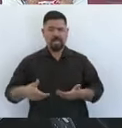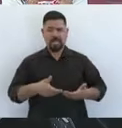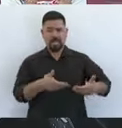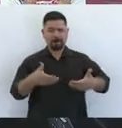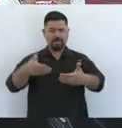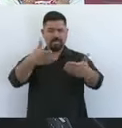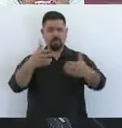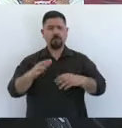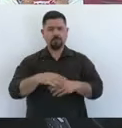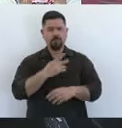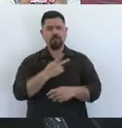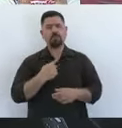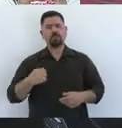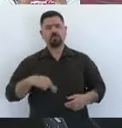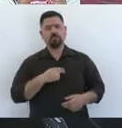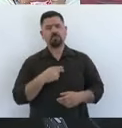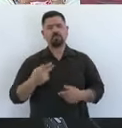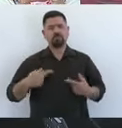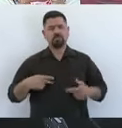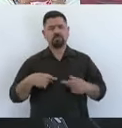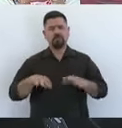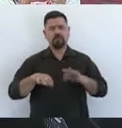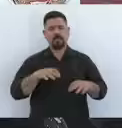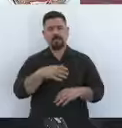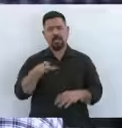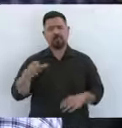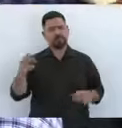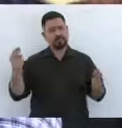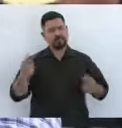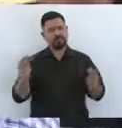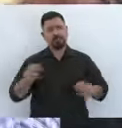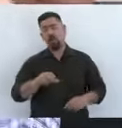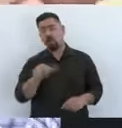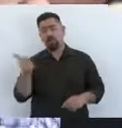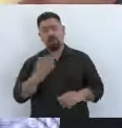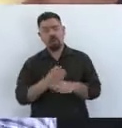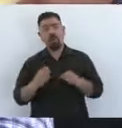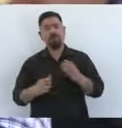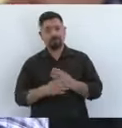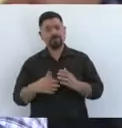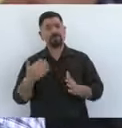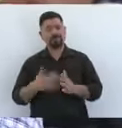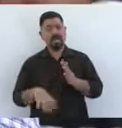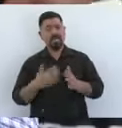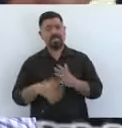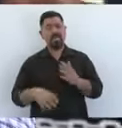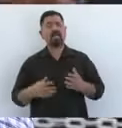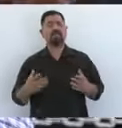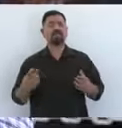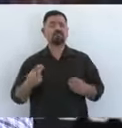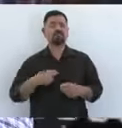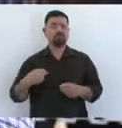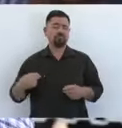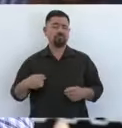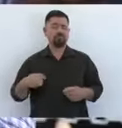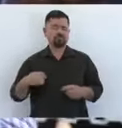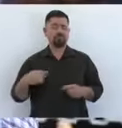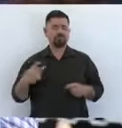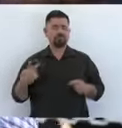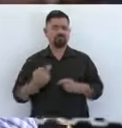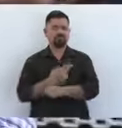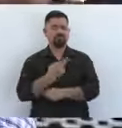nuestros productores lo necesitan. Y otra cosita que se me había pasado, y creo que muchos de los que estamos presentes lo hemos